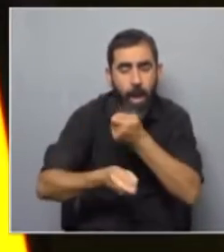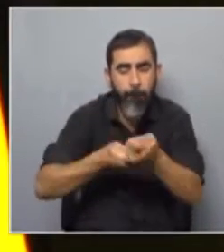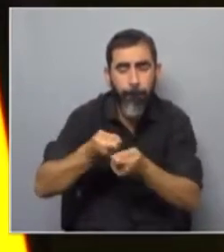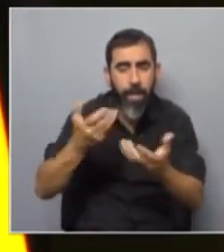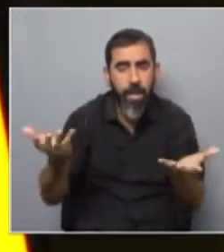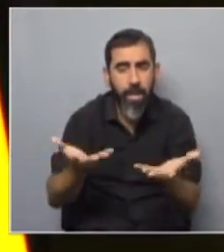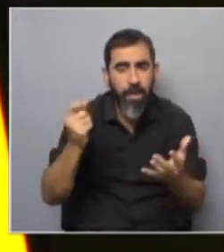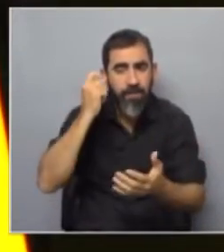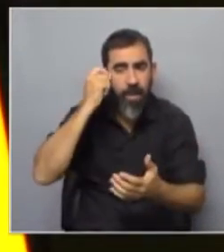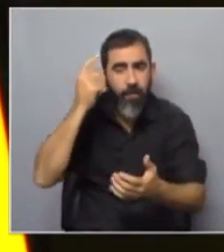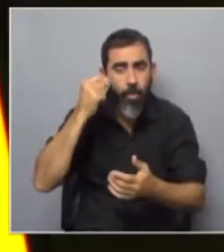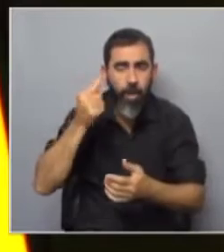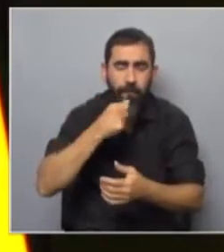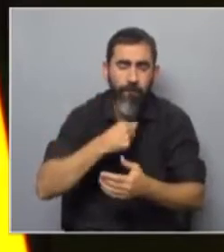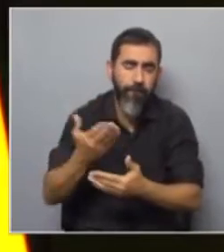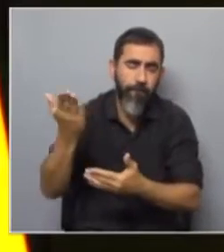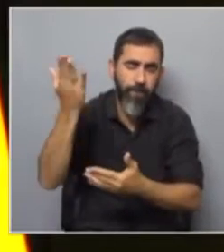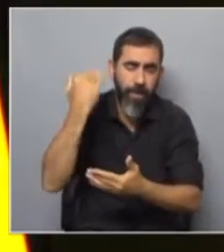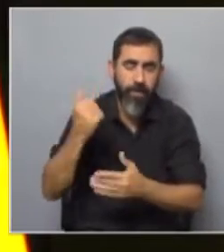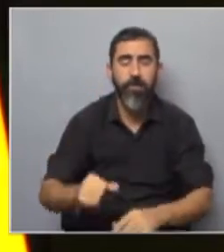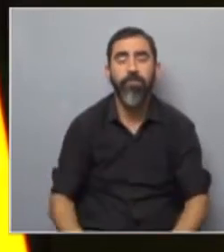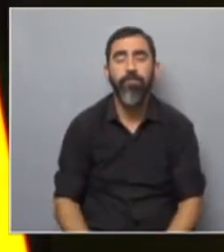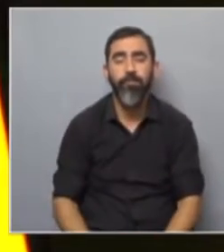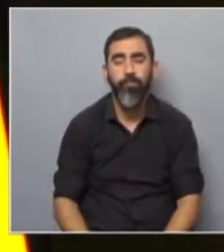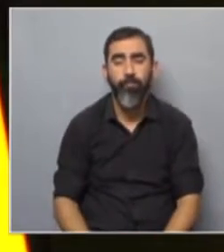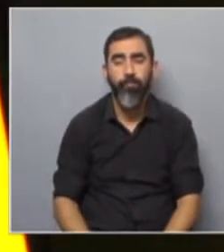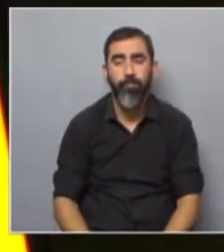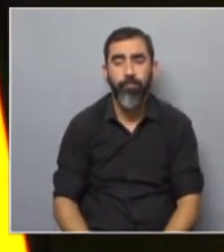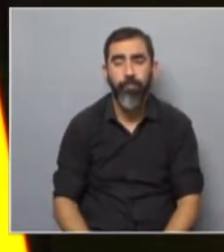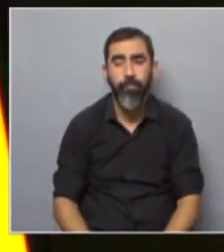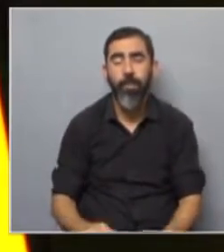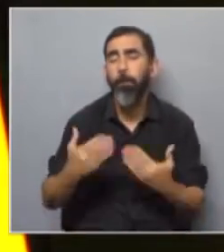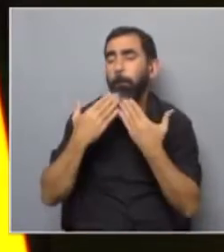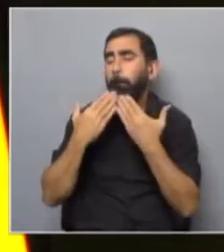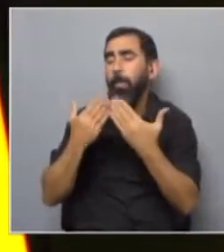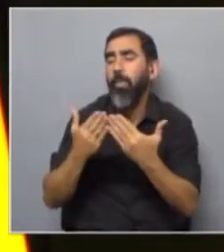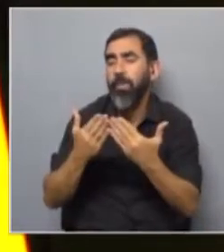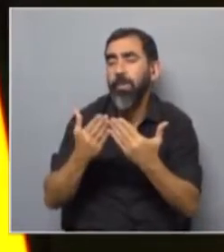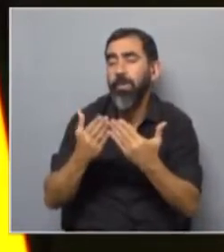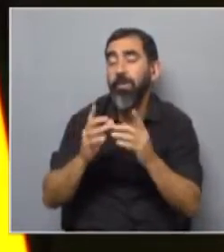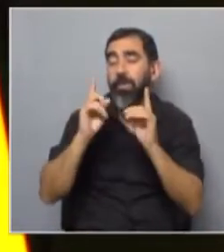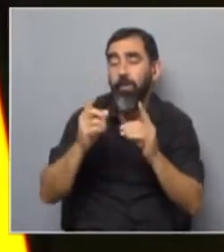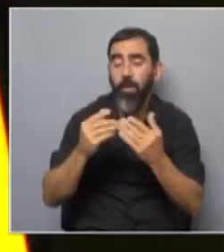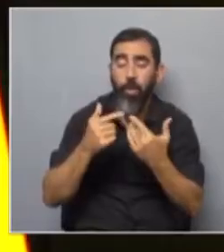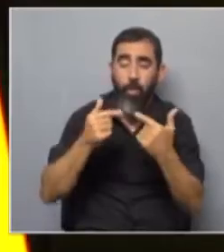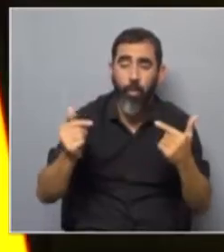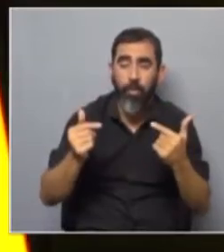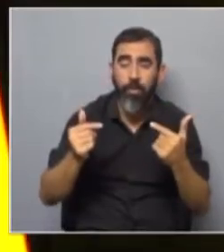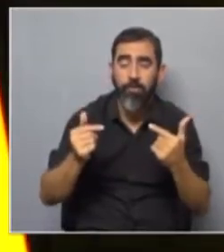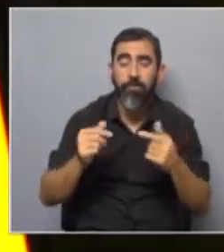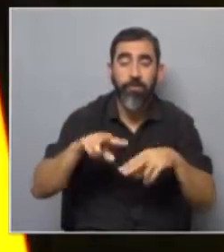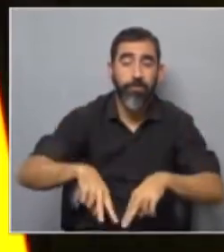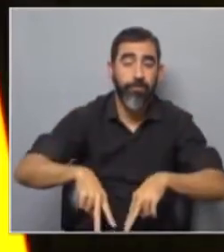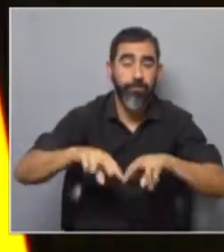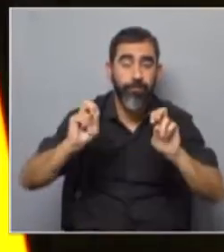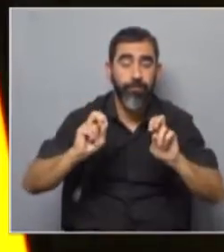esta sabiduría ancestral en nuestros sistemas de producción de hoy? Le vamos a preguntar esto y sobre todo, bueno, el fondo de esta